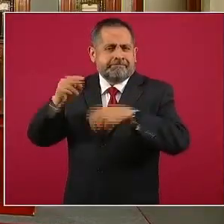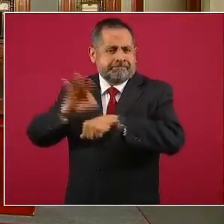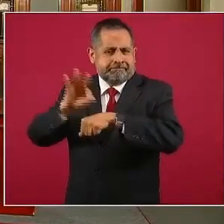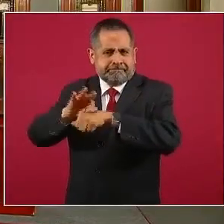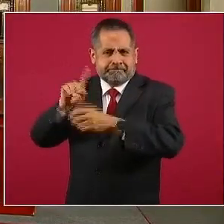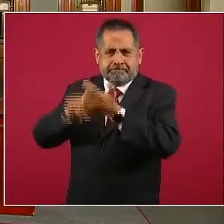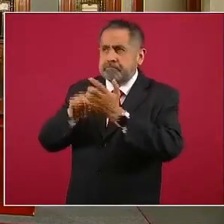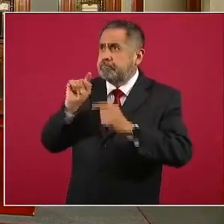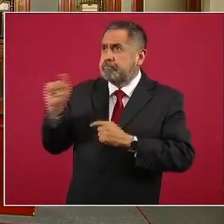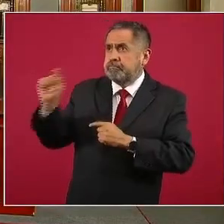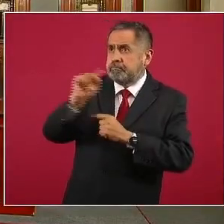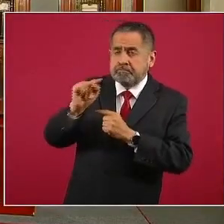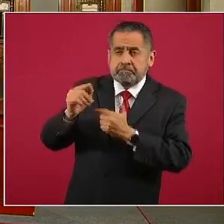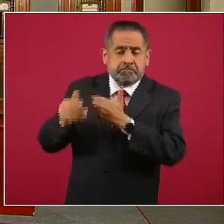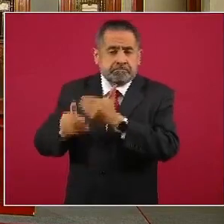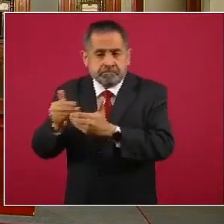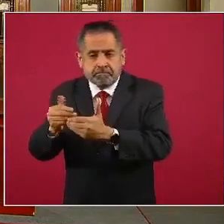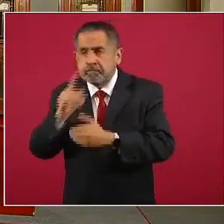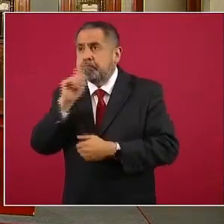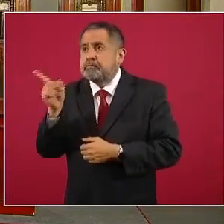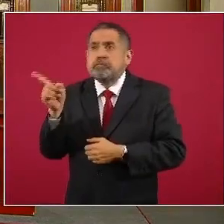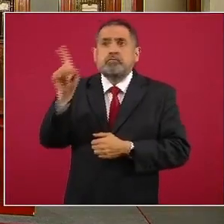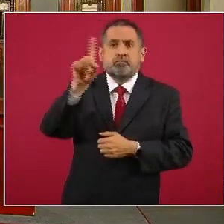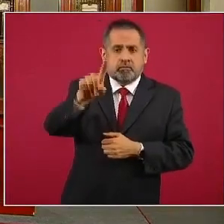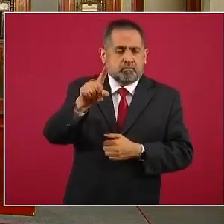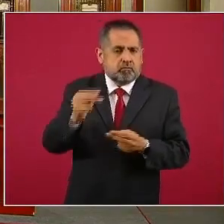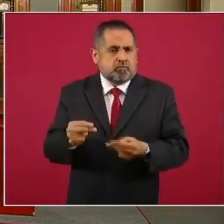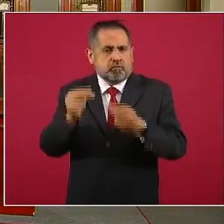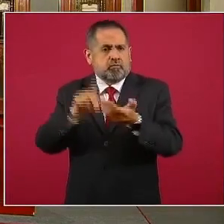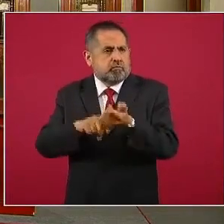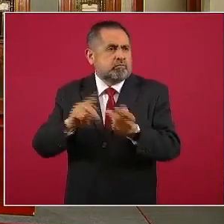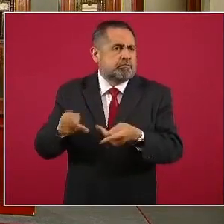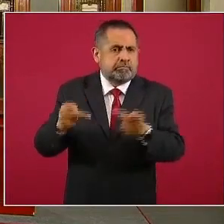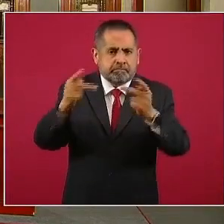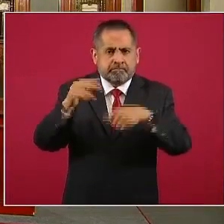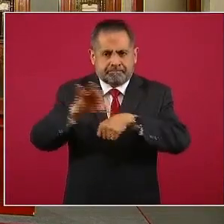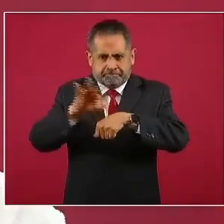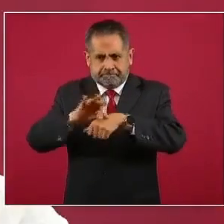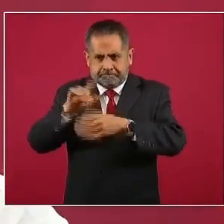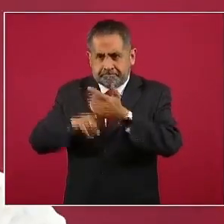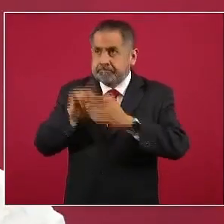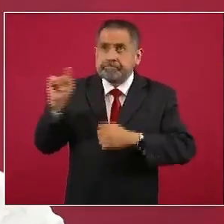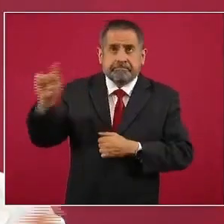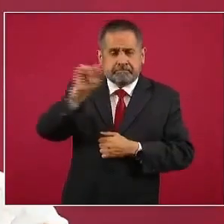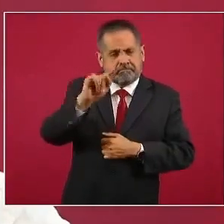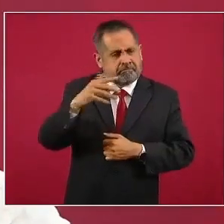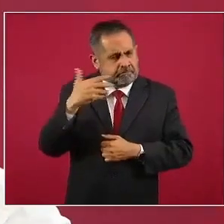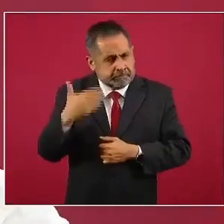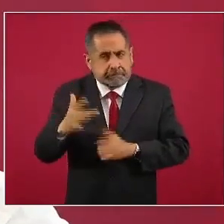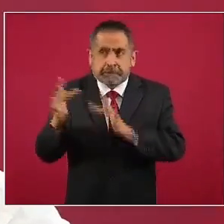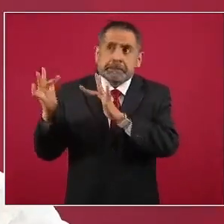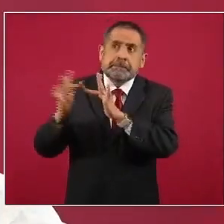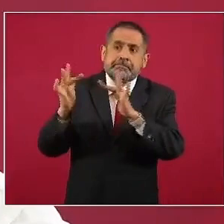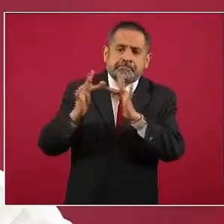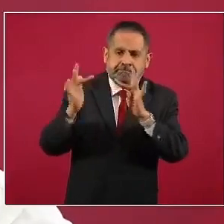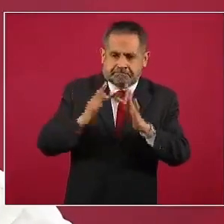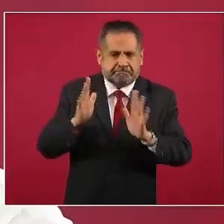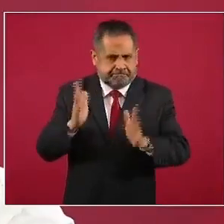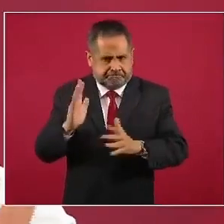estos desarrollos, y también con las propias compañías farmacéuticas. Esto lo que nos permitió también es